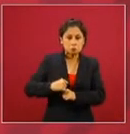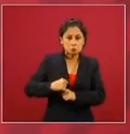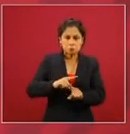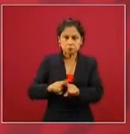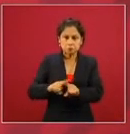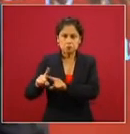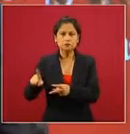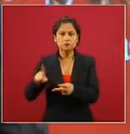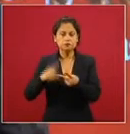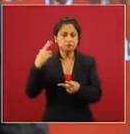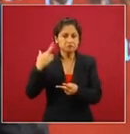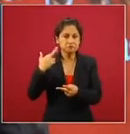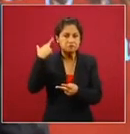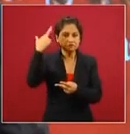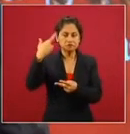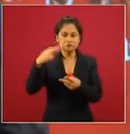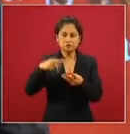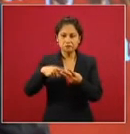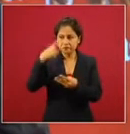escritores,